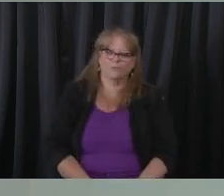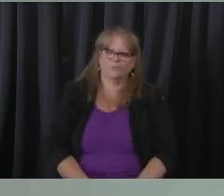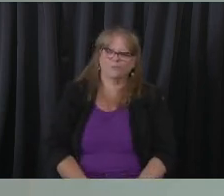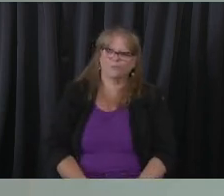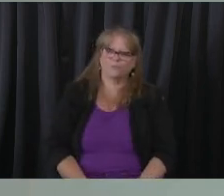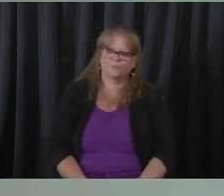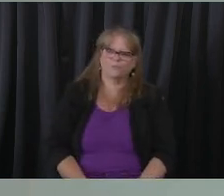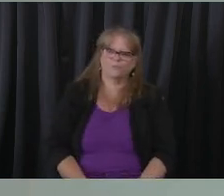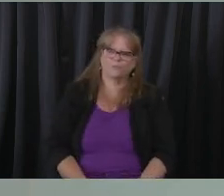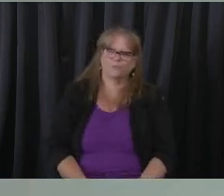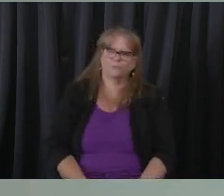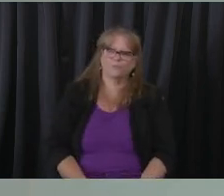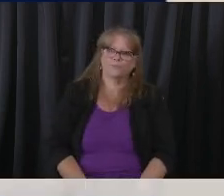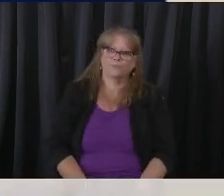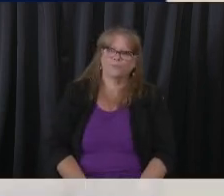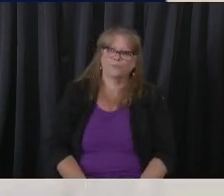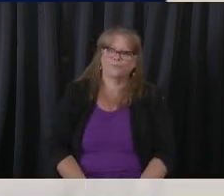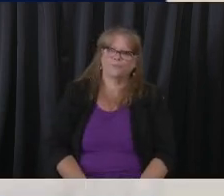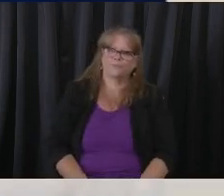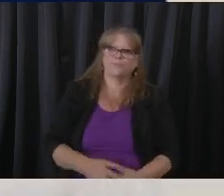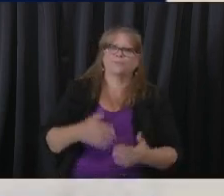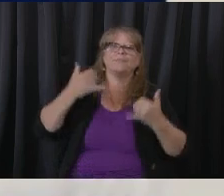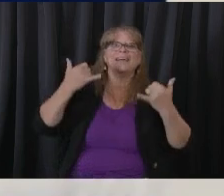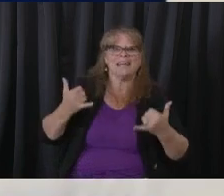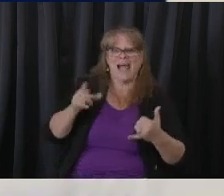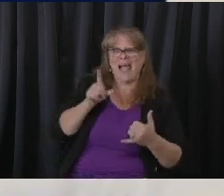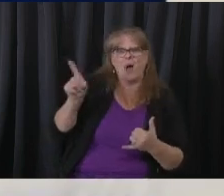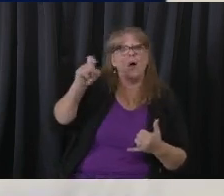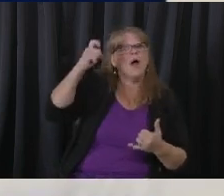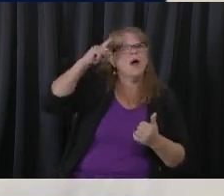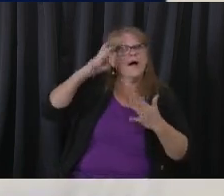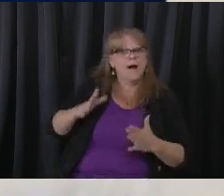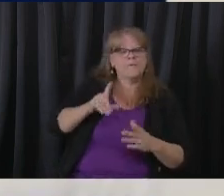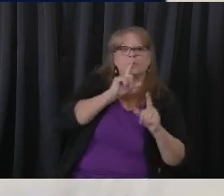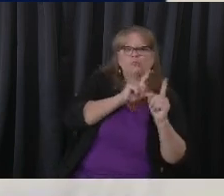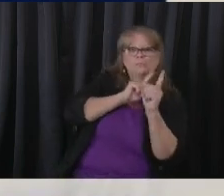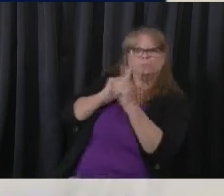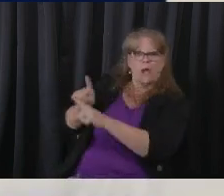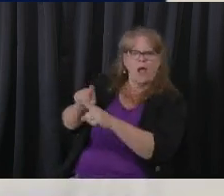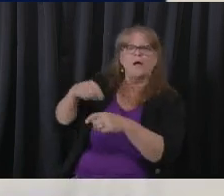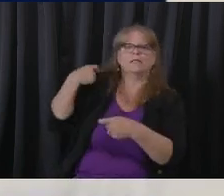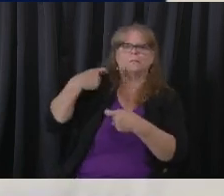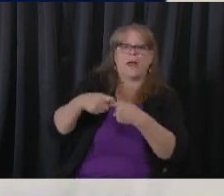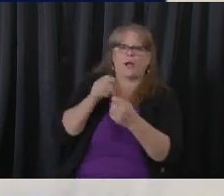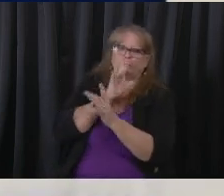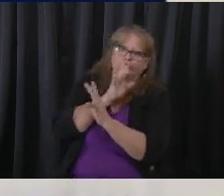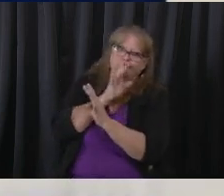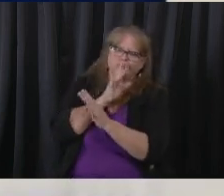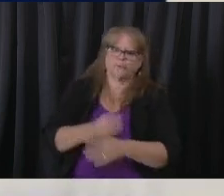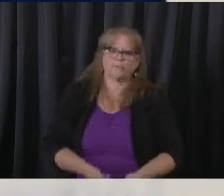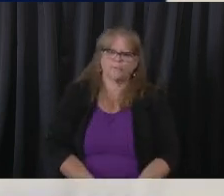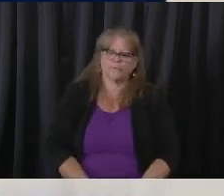Este momento y las semanas próximas son un tiempo importante para